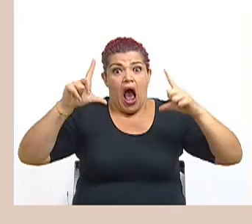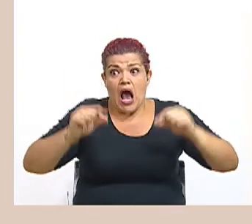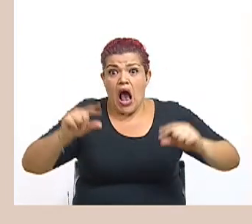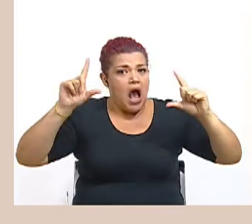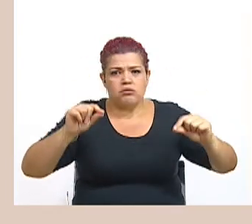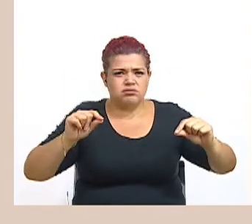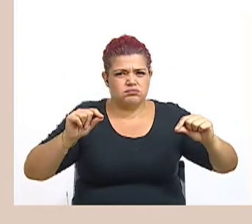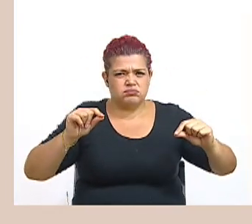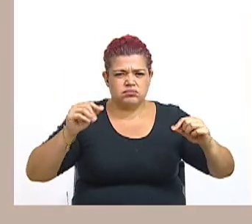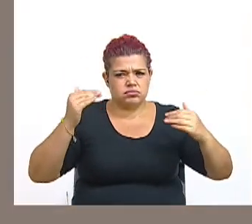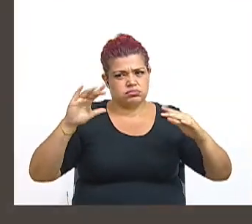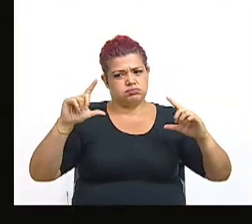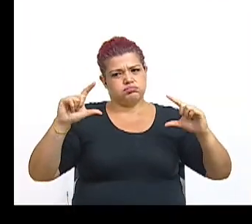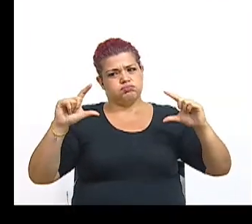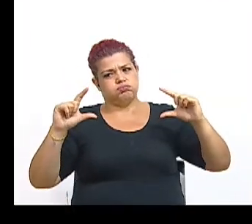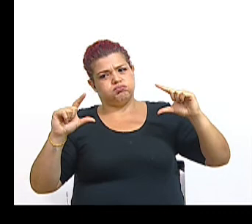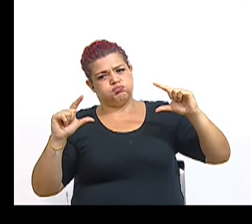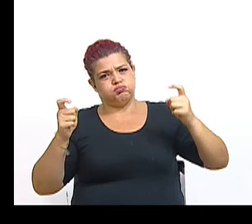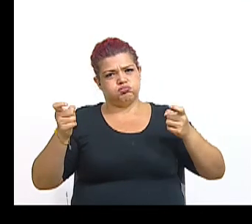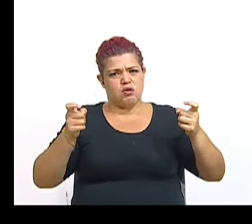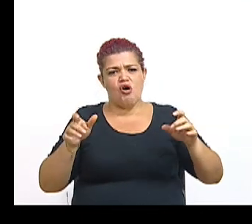Palmares.